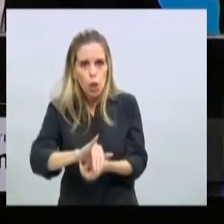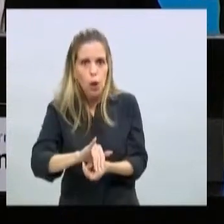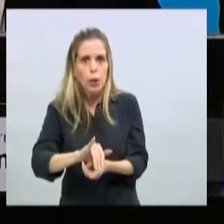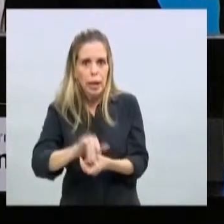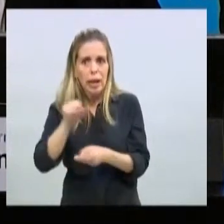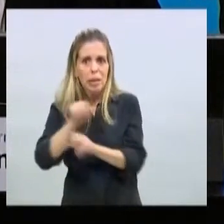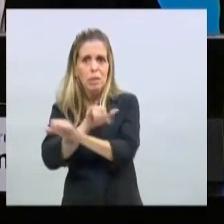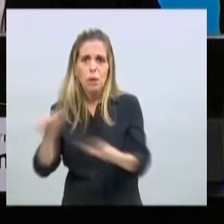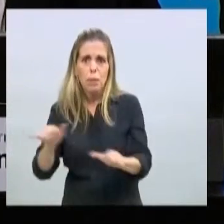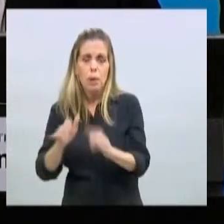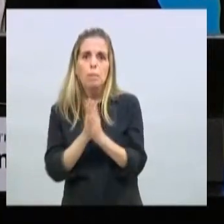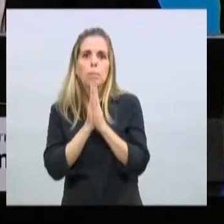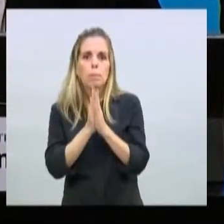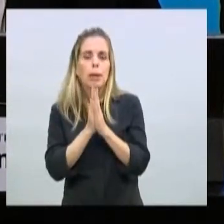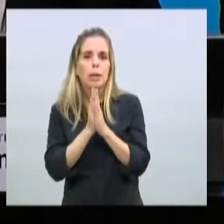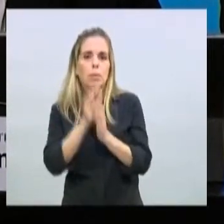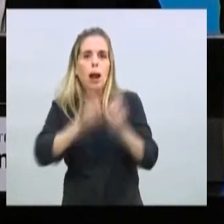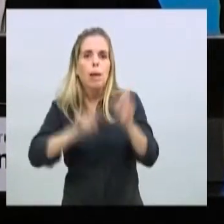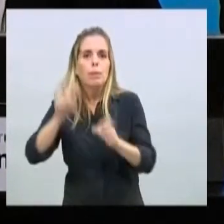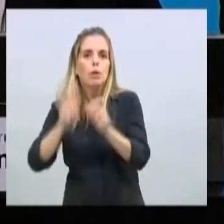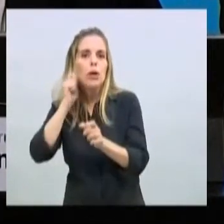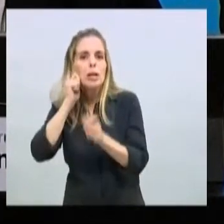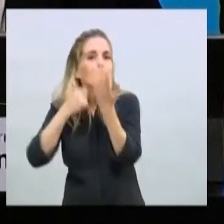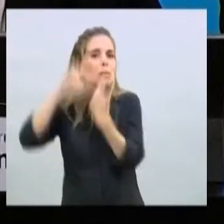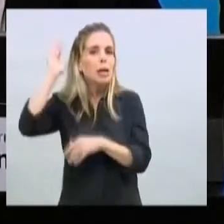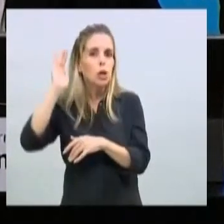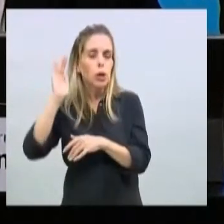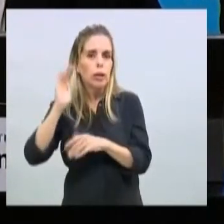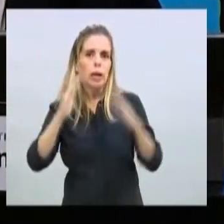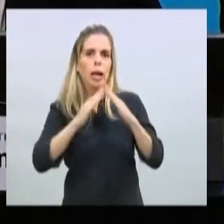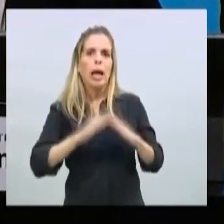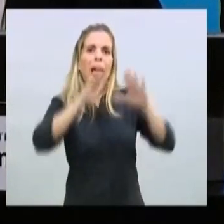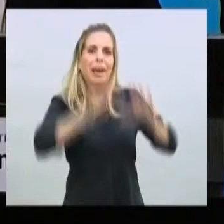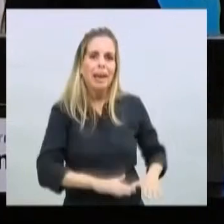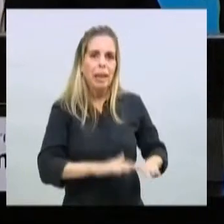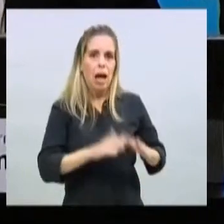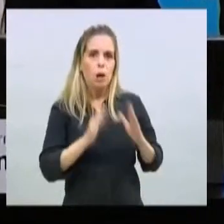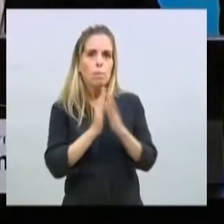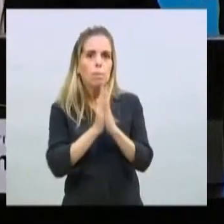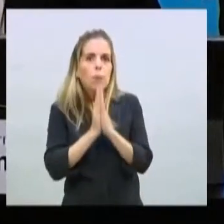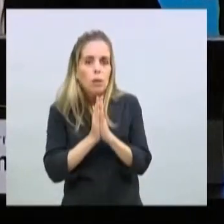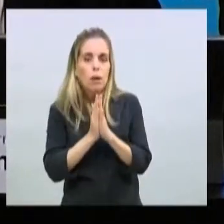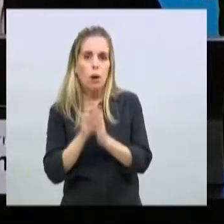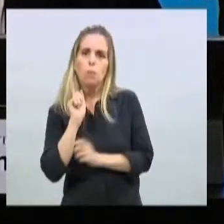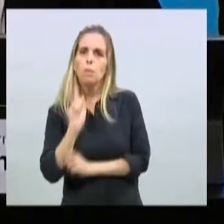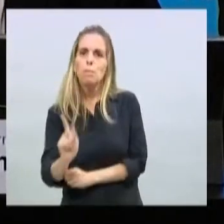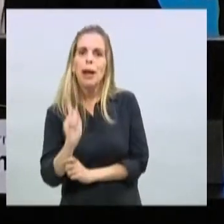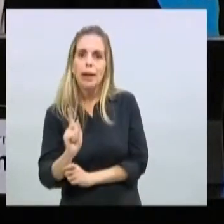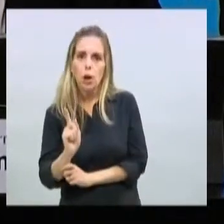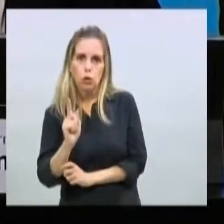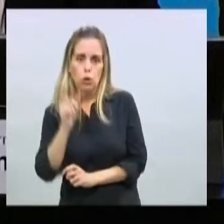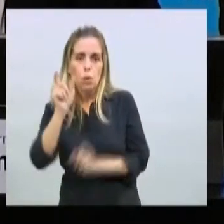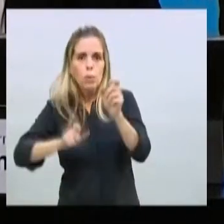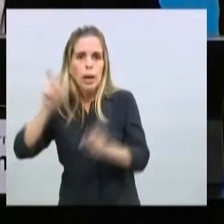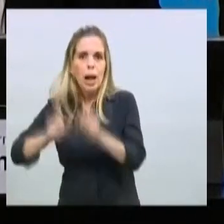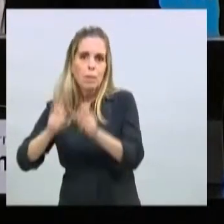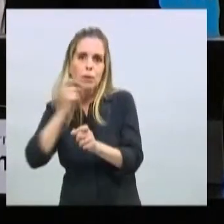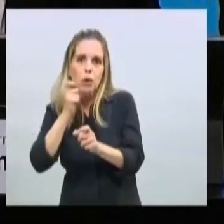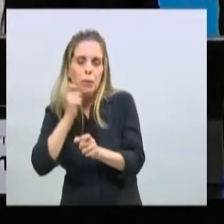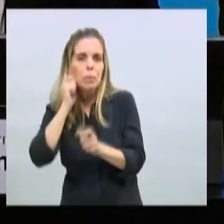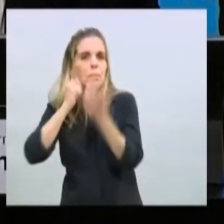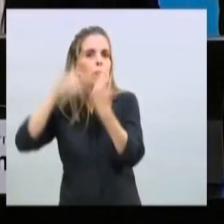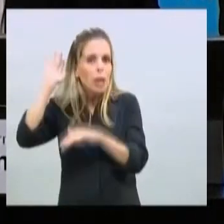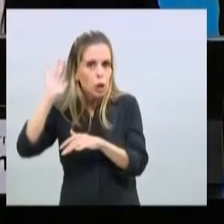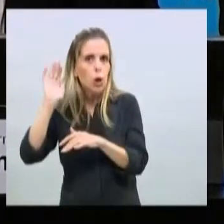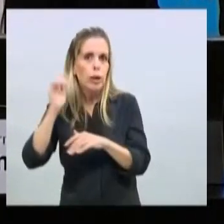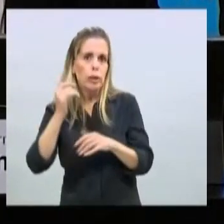no salgan, ya está bien desarrollado todo el sistema de apoyo a través de voluntarios para todo aquel que necesite algún trámite, comprarles algo. Muchísimos ya